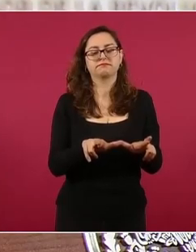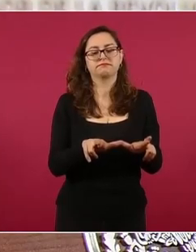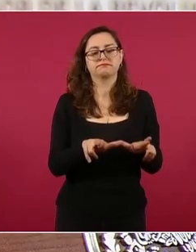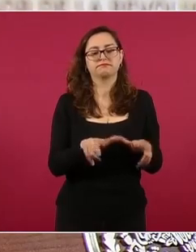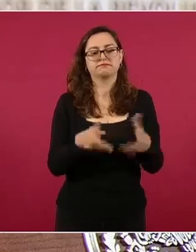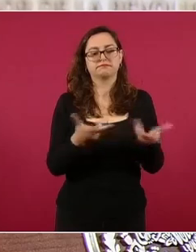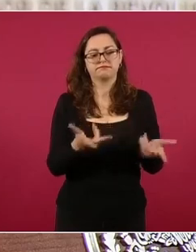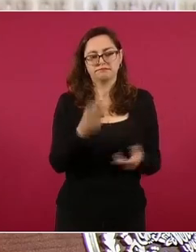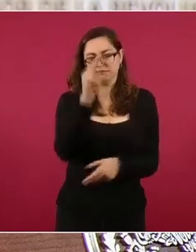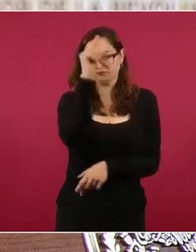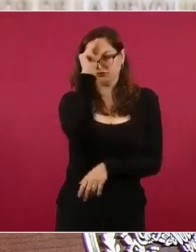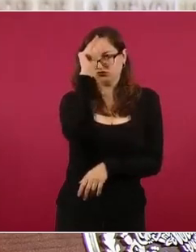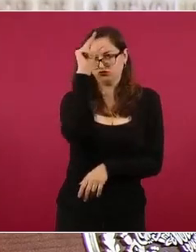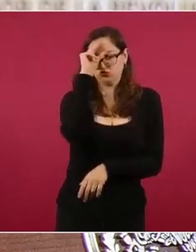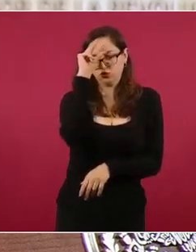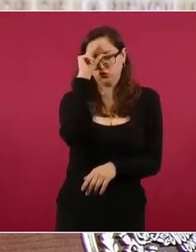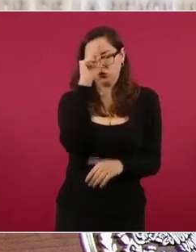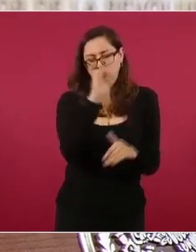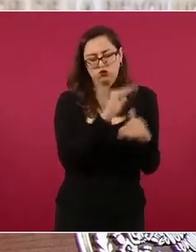a los intelectuales,